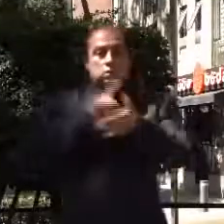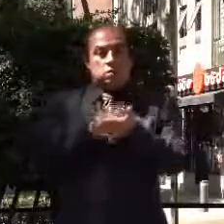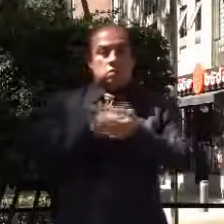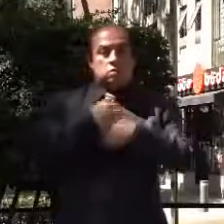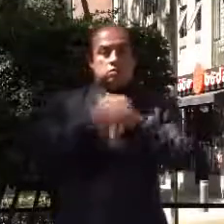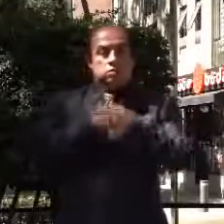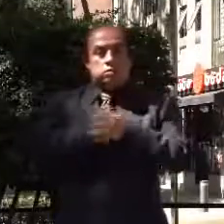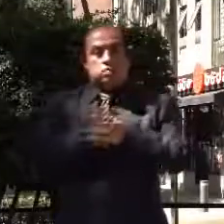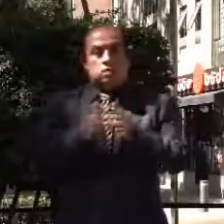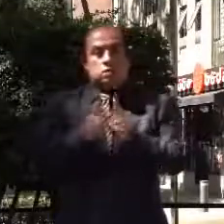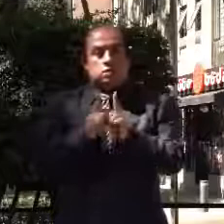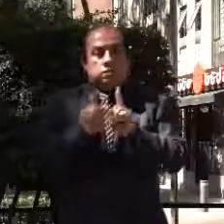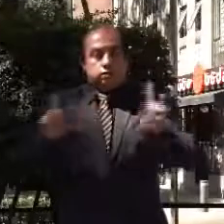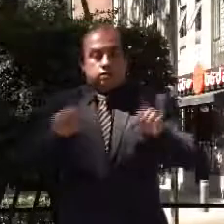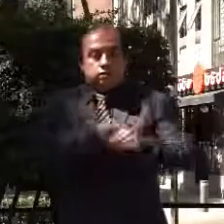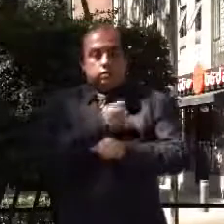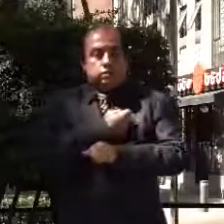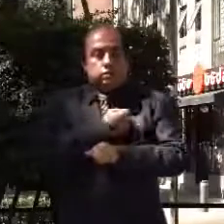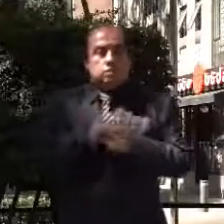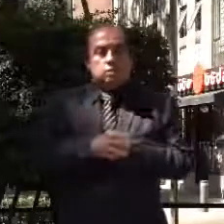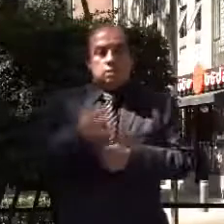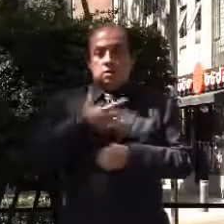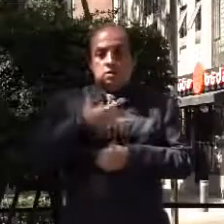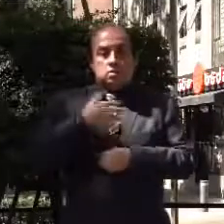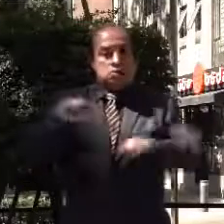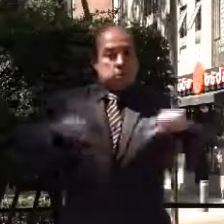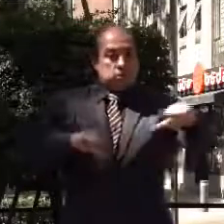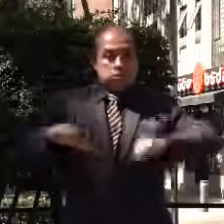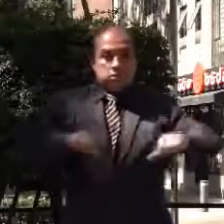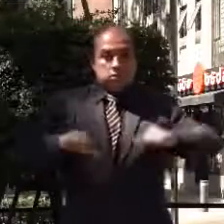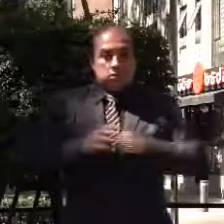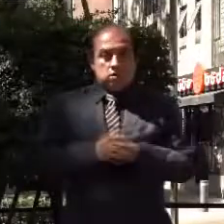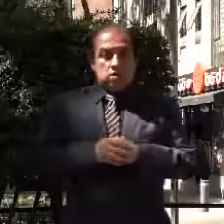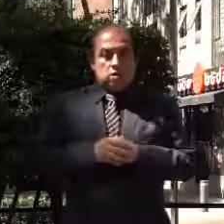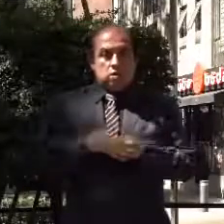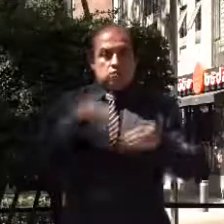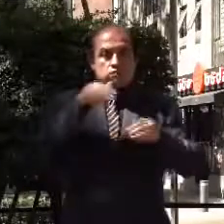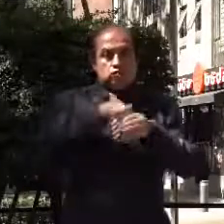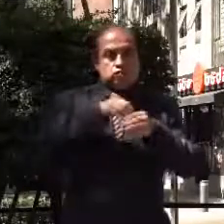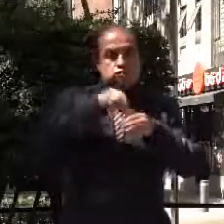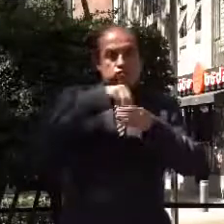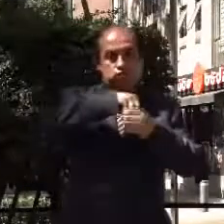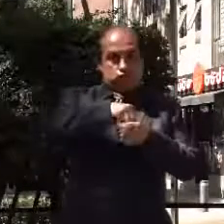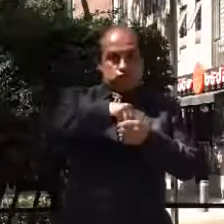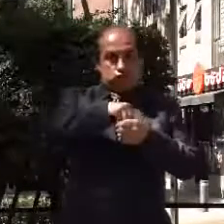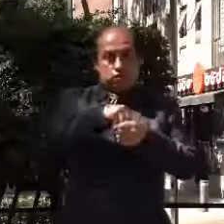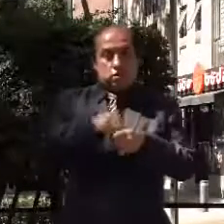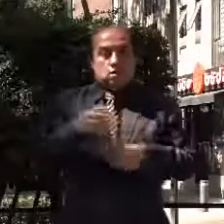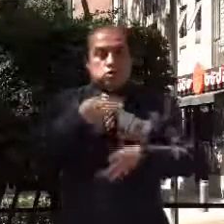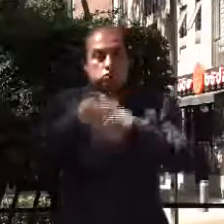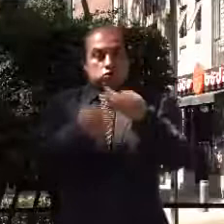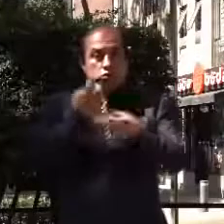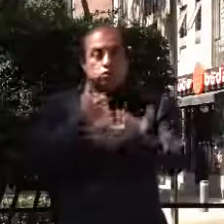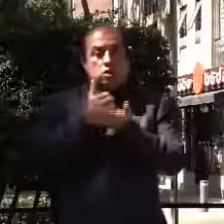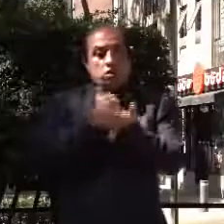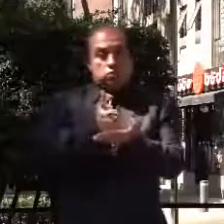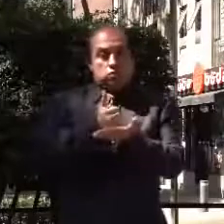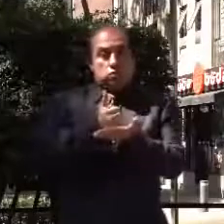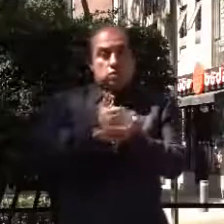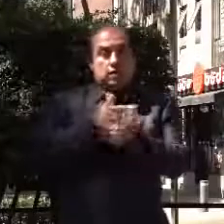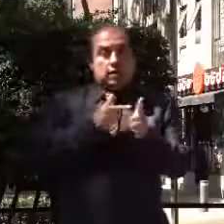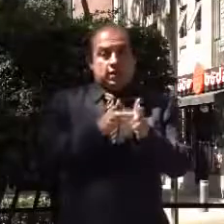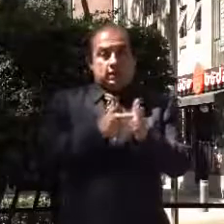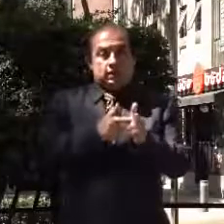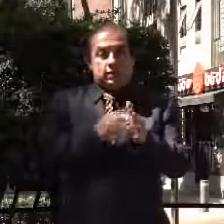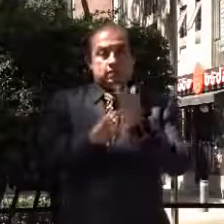manos, la sana distancia, el que no tengamos actividades muy masivas. Todo eso ayuda a que nos sigamos conteniendo y en caso de